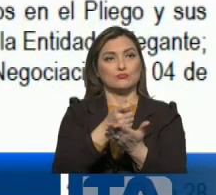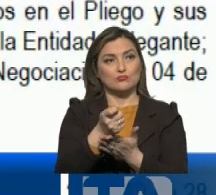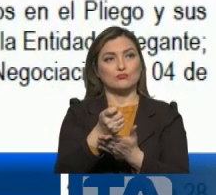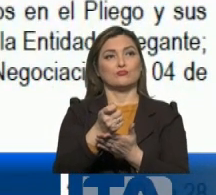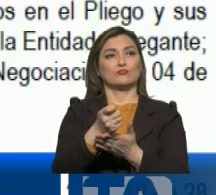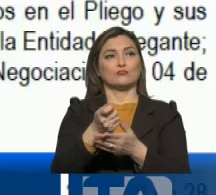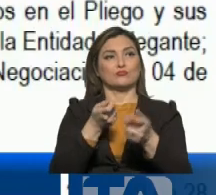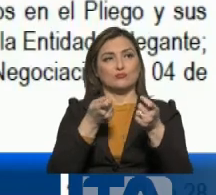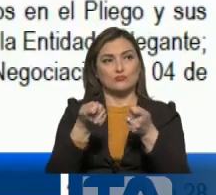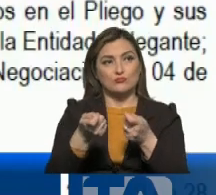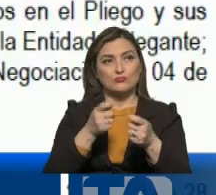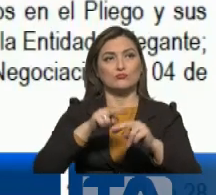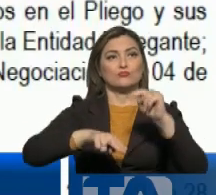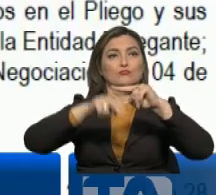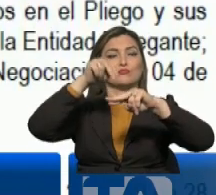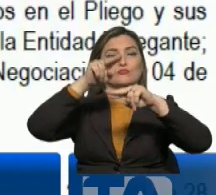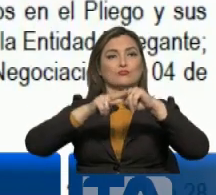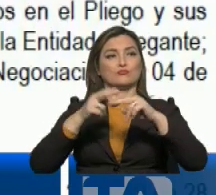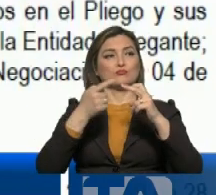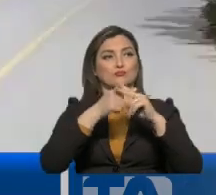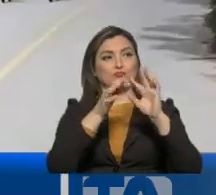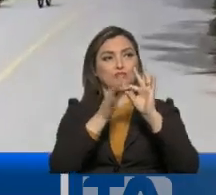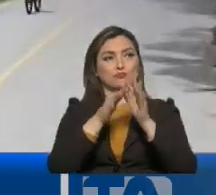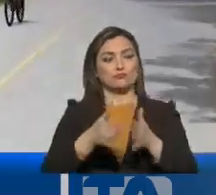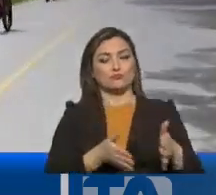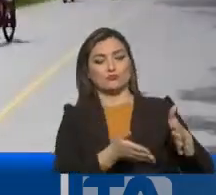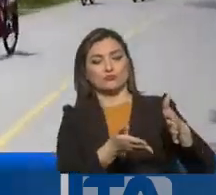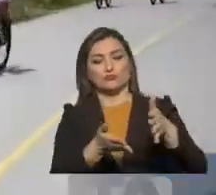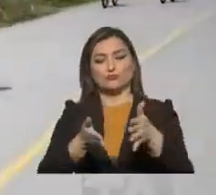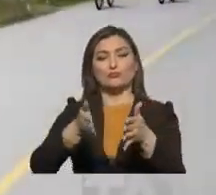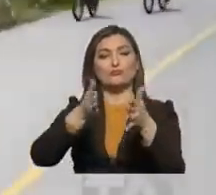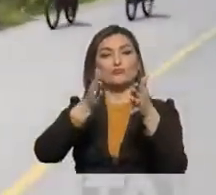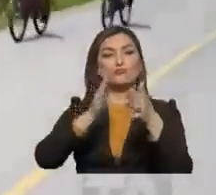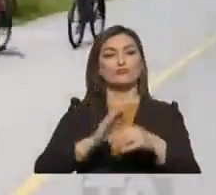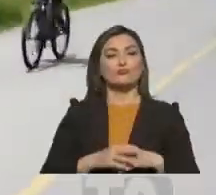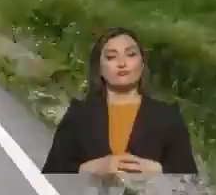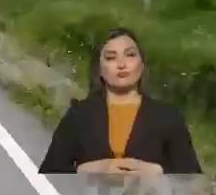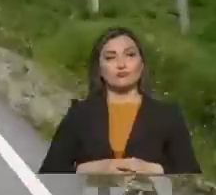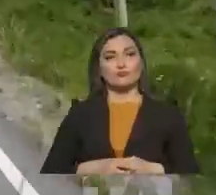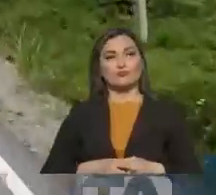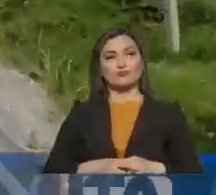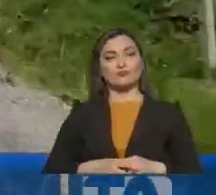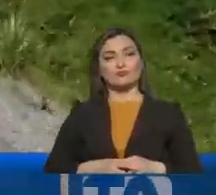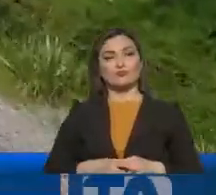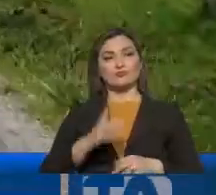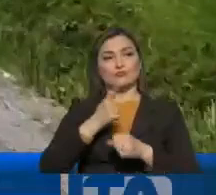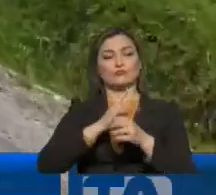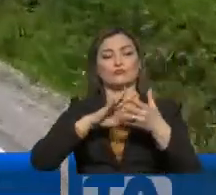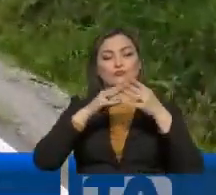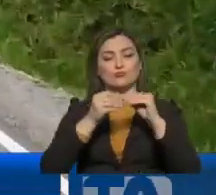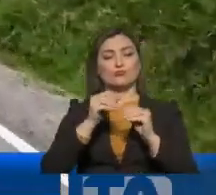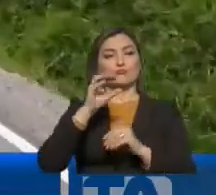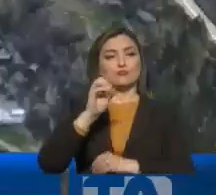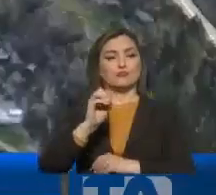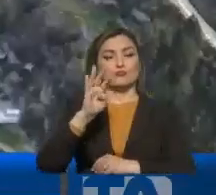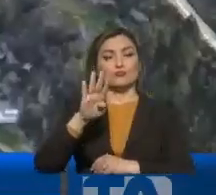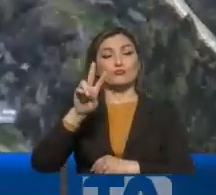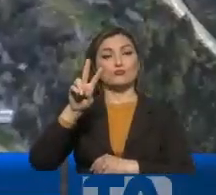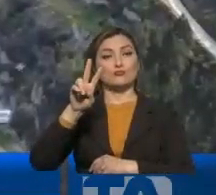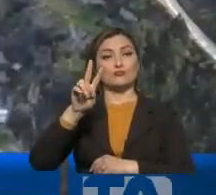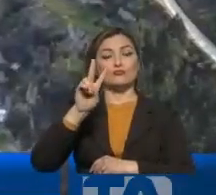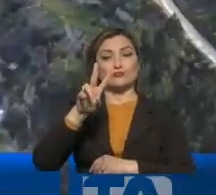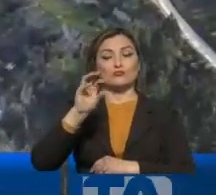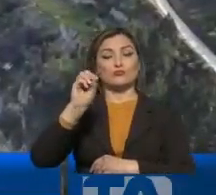del corredor nube cuenca azogues biblián según la resolución número 0 42 del 2021 firmado el pasado